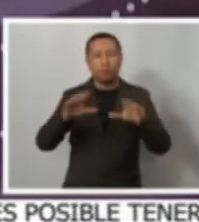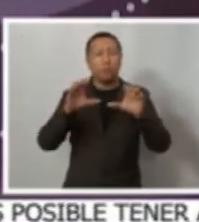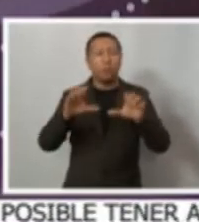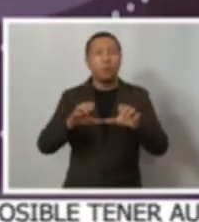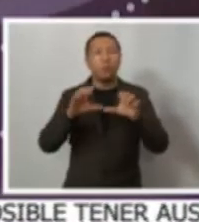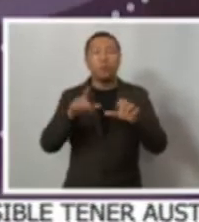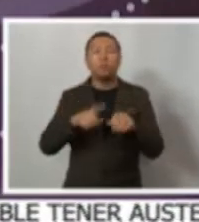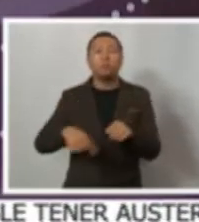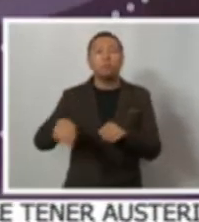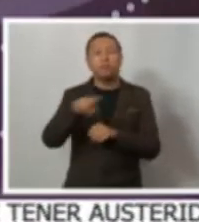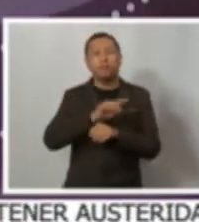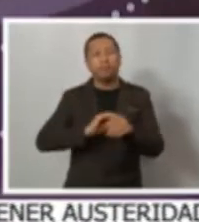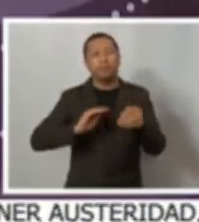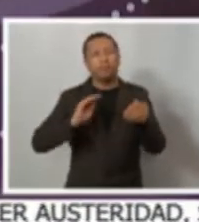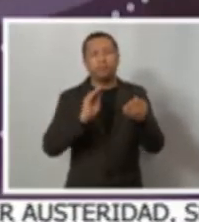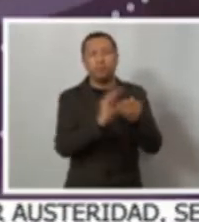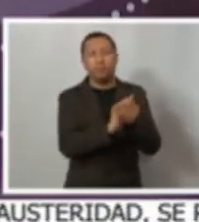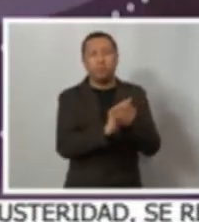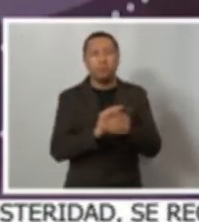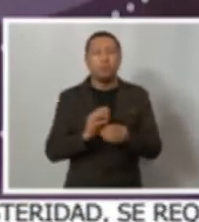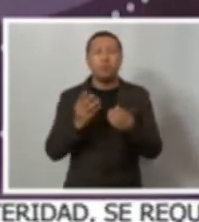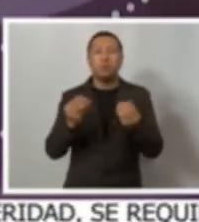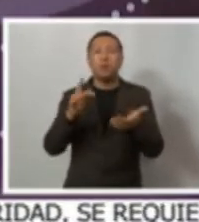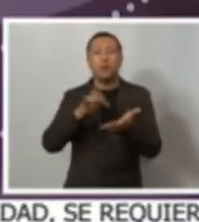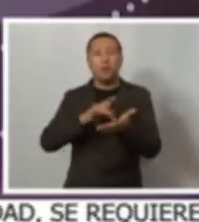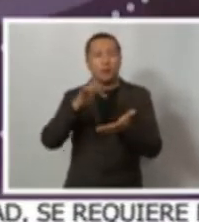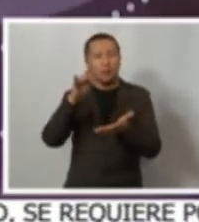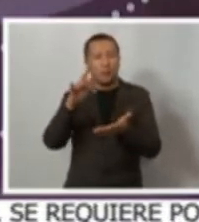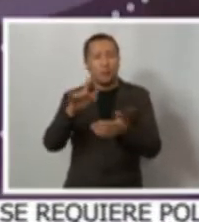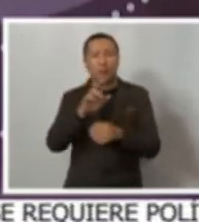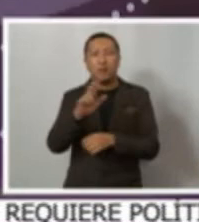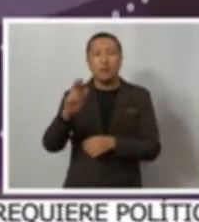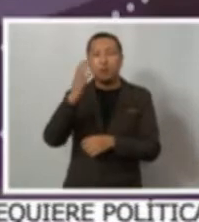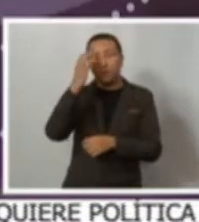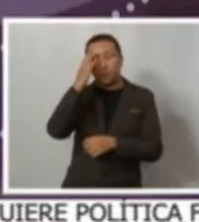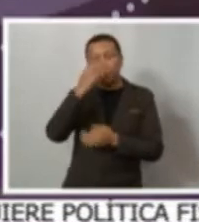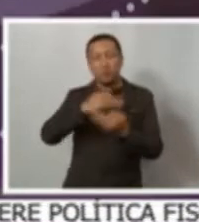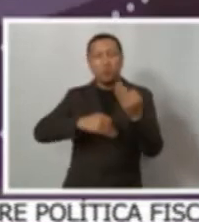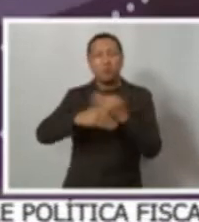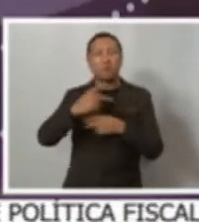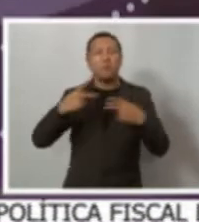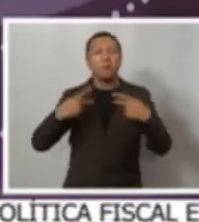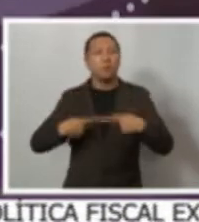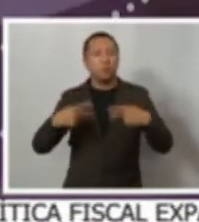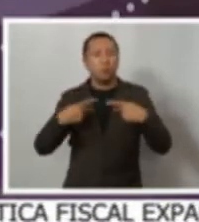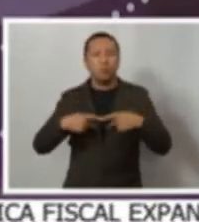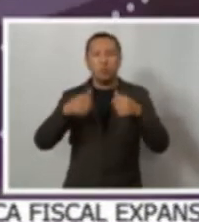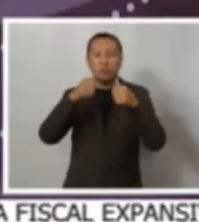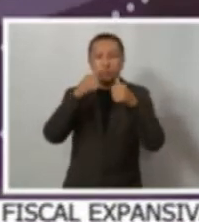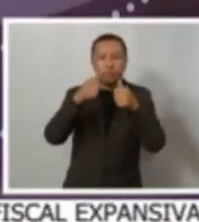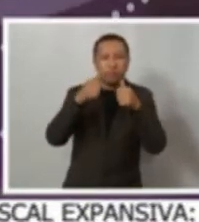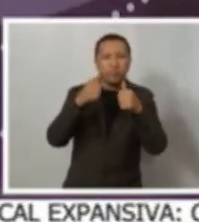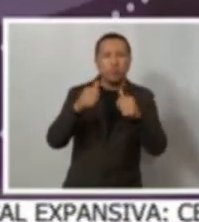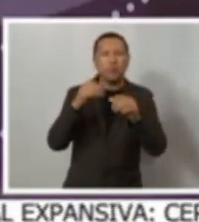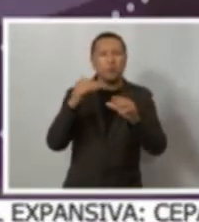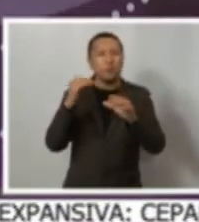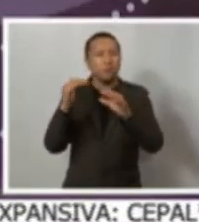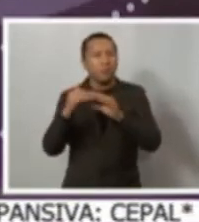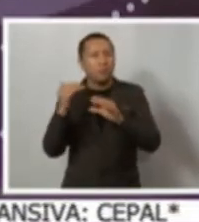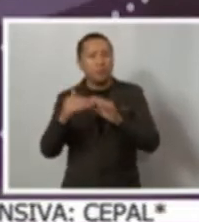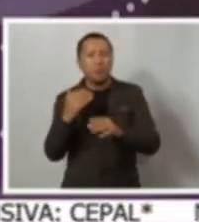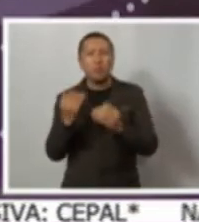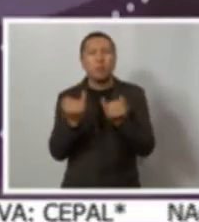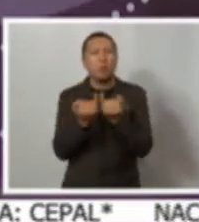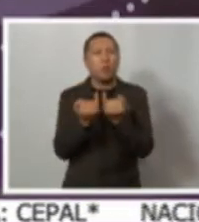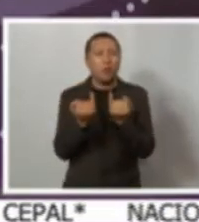eso yo quiero agradecer mucho y reconocer a todas esas personas que han estado pendientes, pero sobre todo acatando